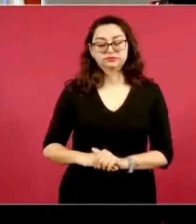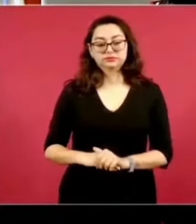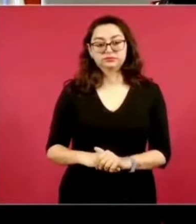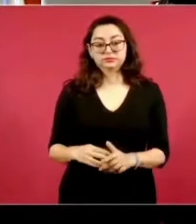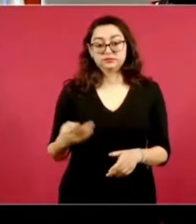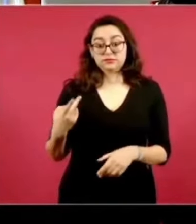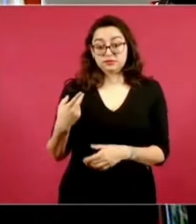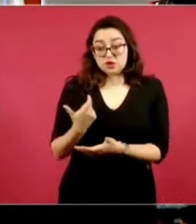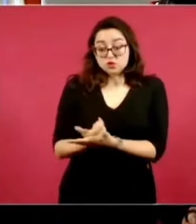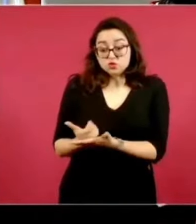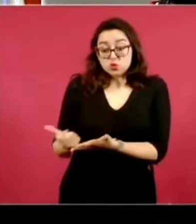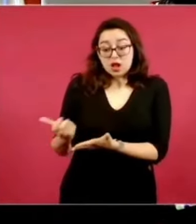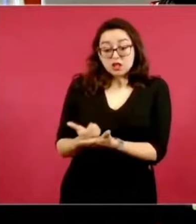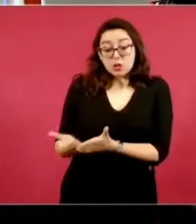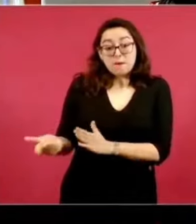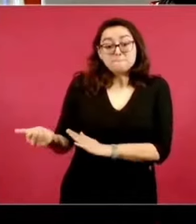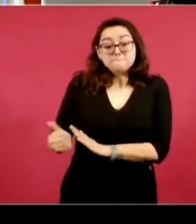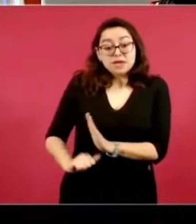Ese es el sueldo.